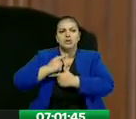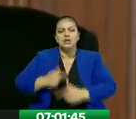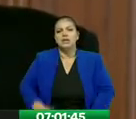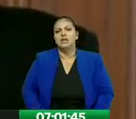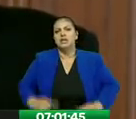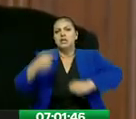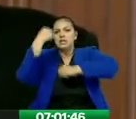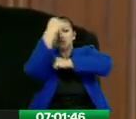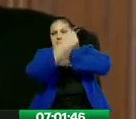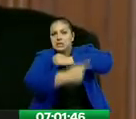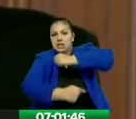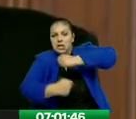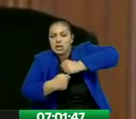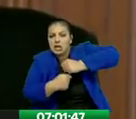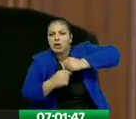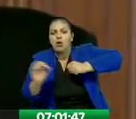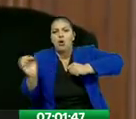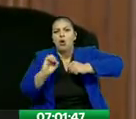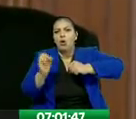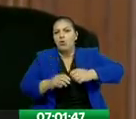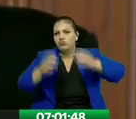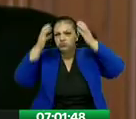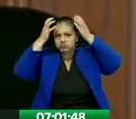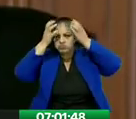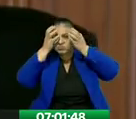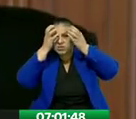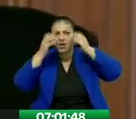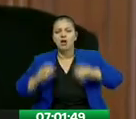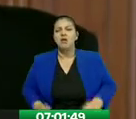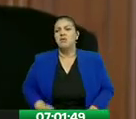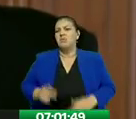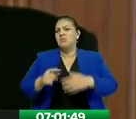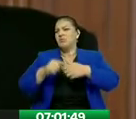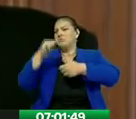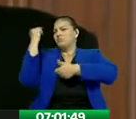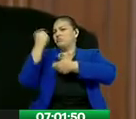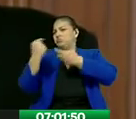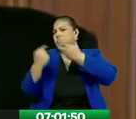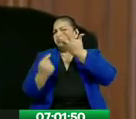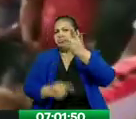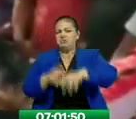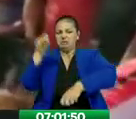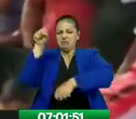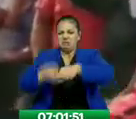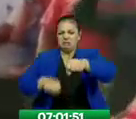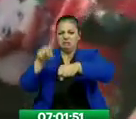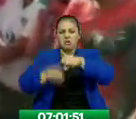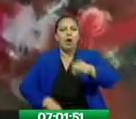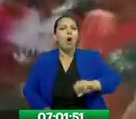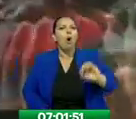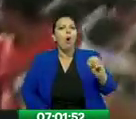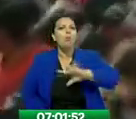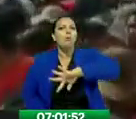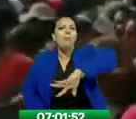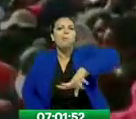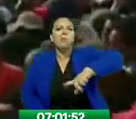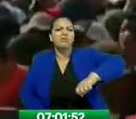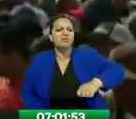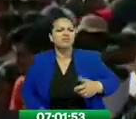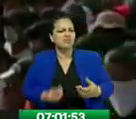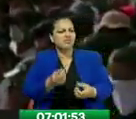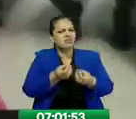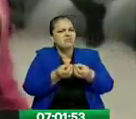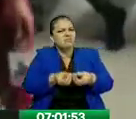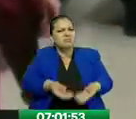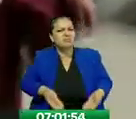toletes, lanzagranadas, trajes, antimotines que fueron robados o destruidos completamente. Fueron 255 militares